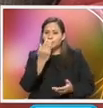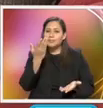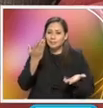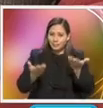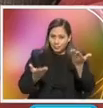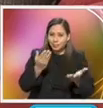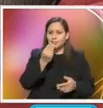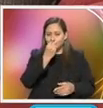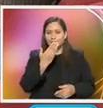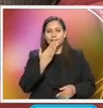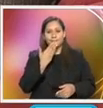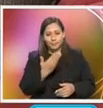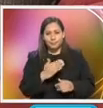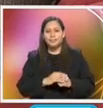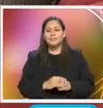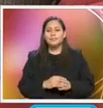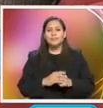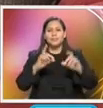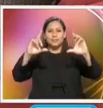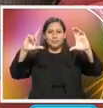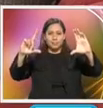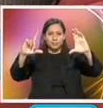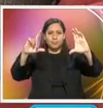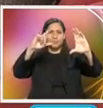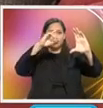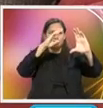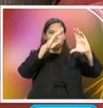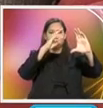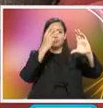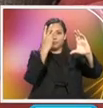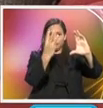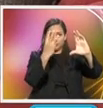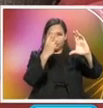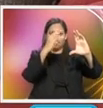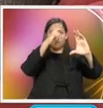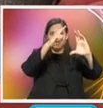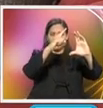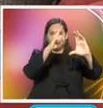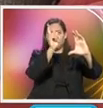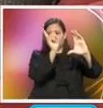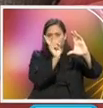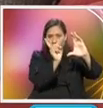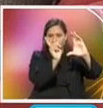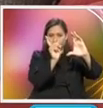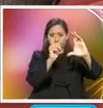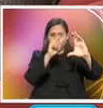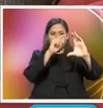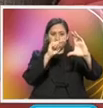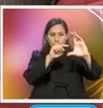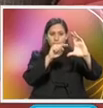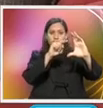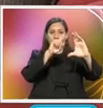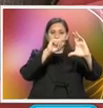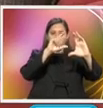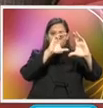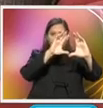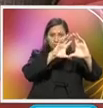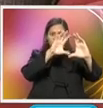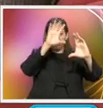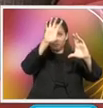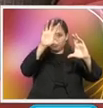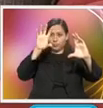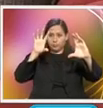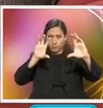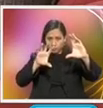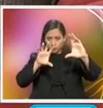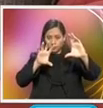balanceada. Nos presenta diferentes grupos, 3 diferentes grupos de alimentos, y cada uno de estos alimentos, de estos grupos de